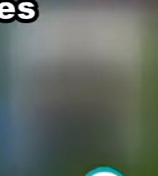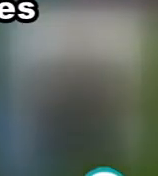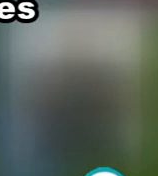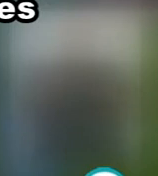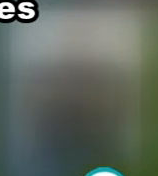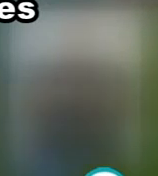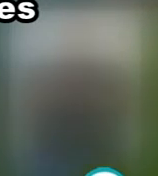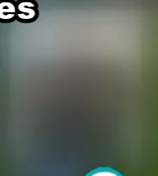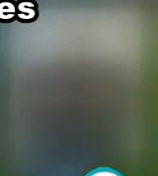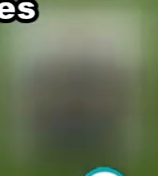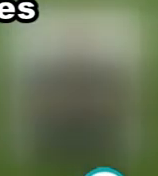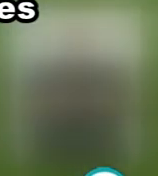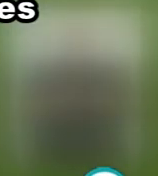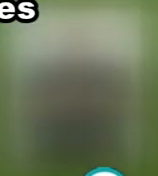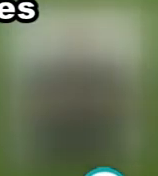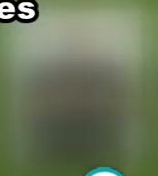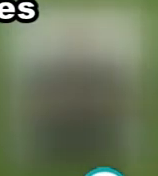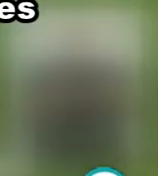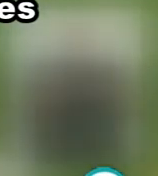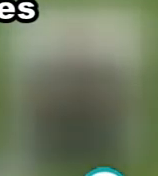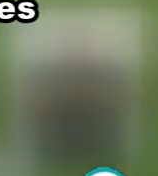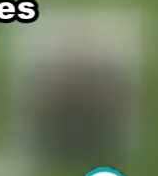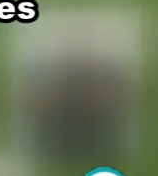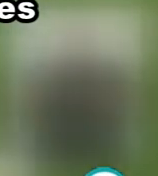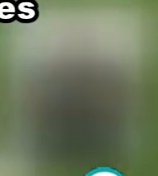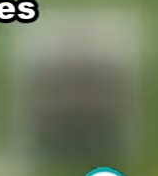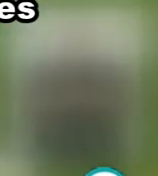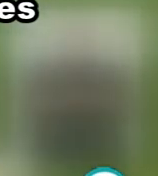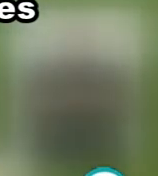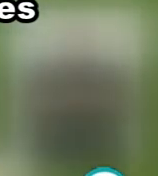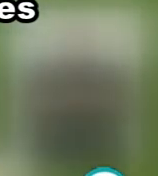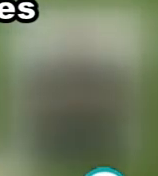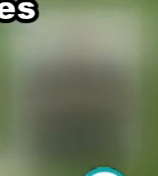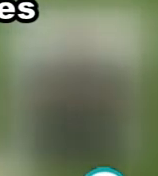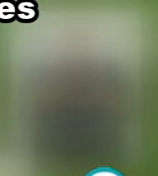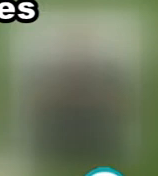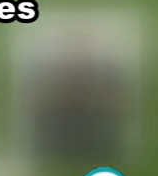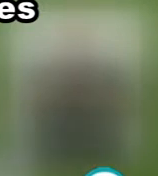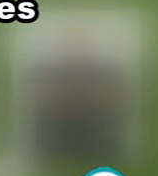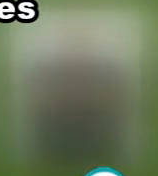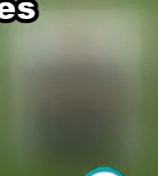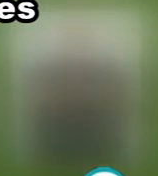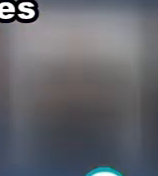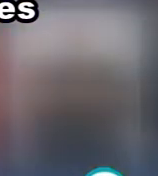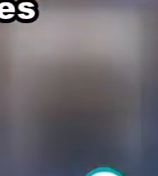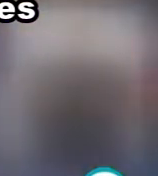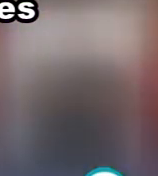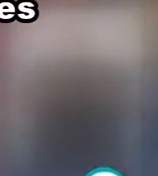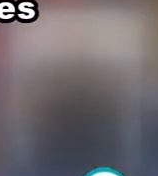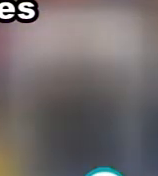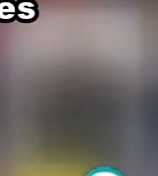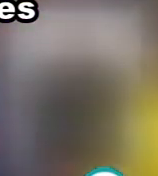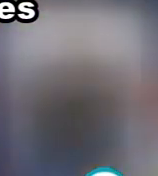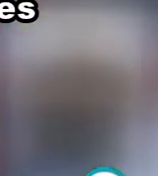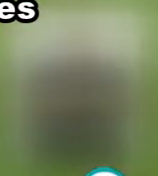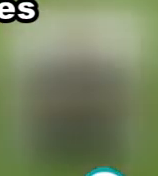equipo que, bueno, frente al conjunto que ayer disputaba estos tres puntos, pues no tuvo problemas